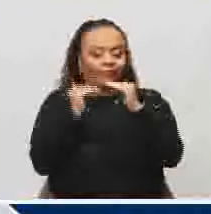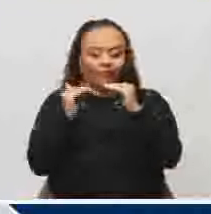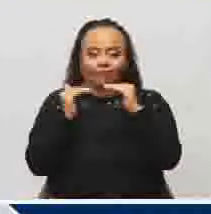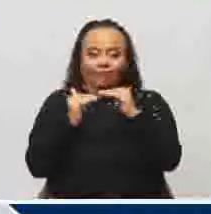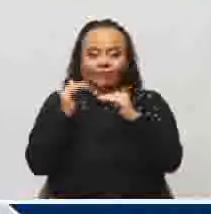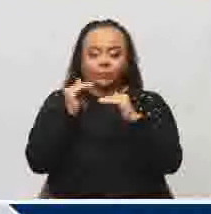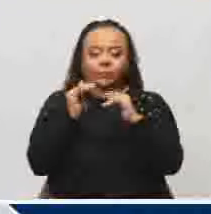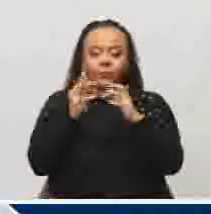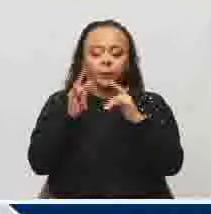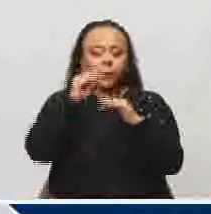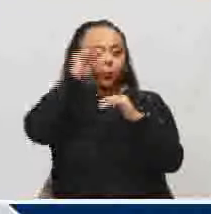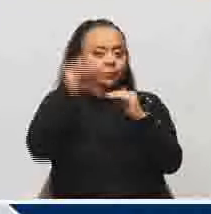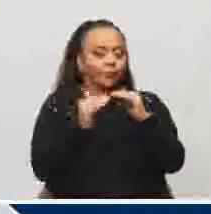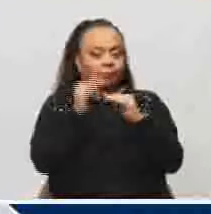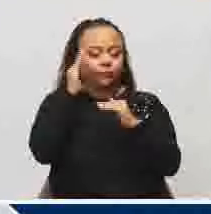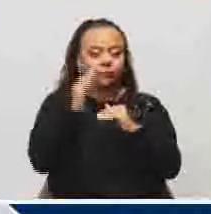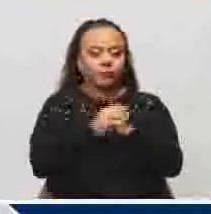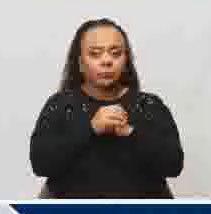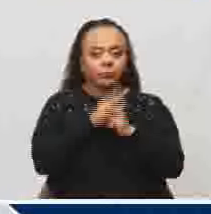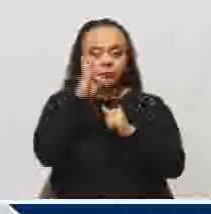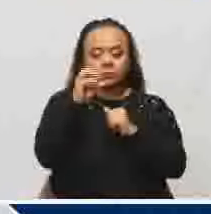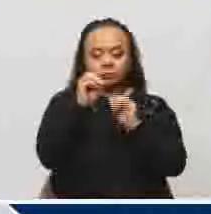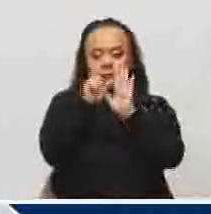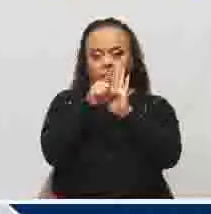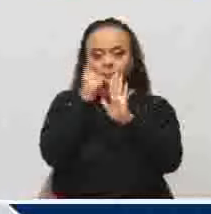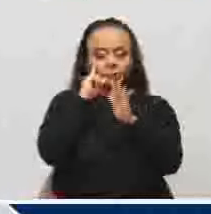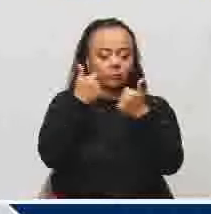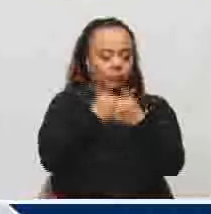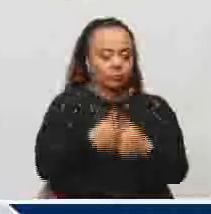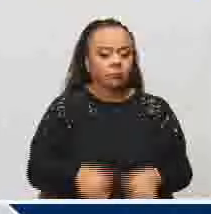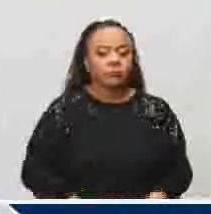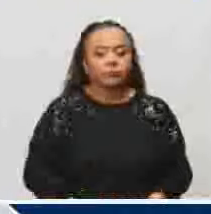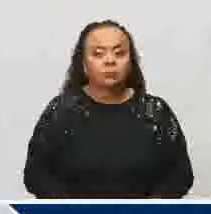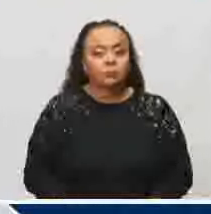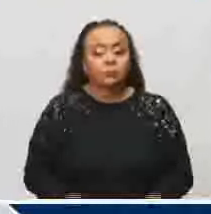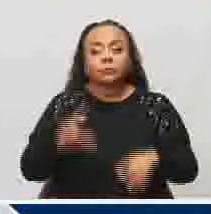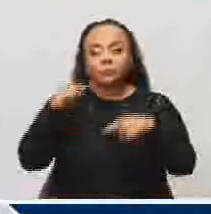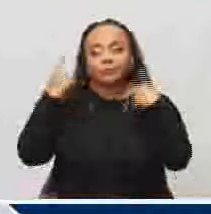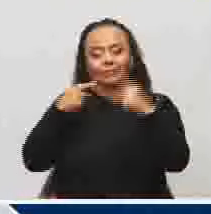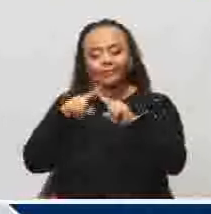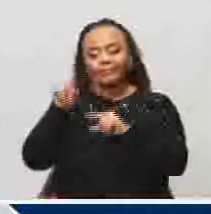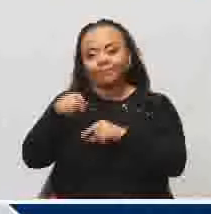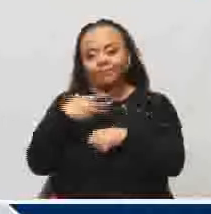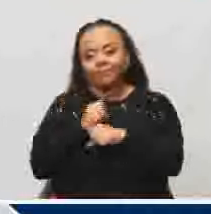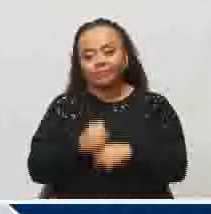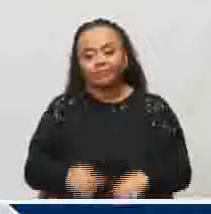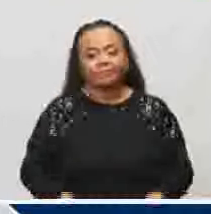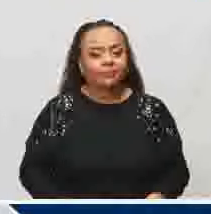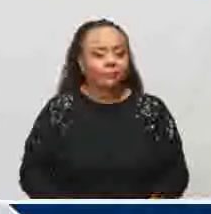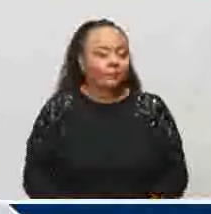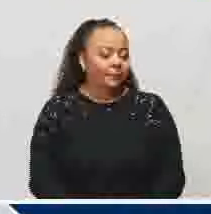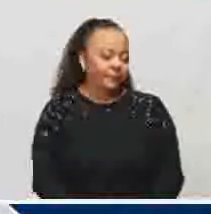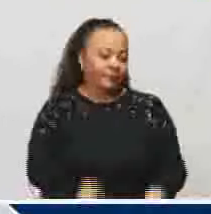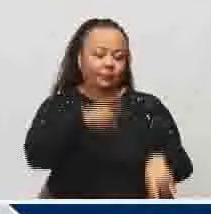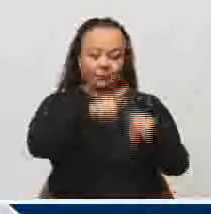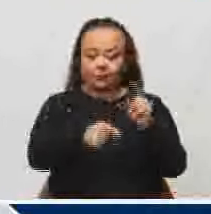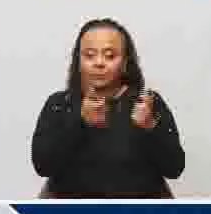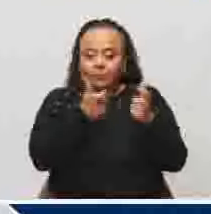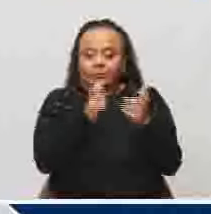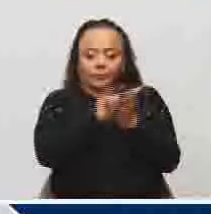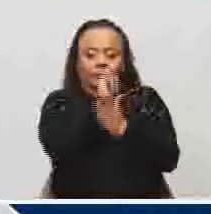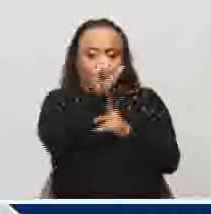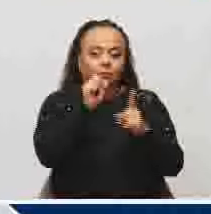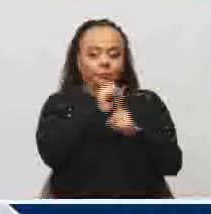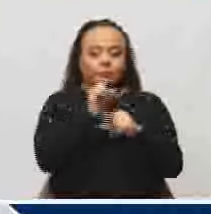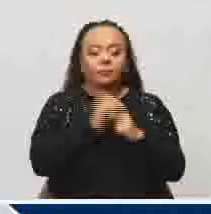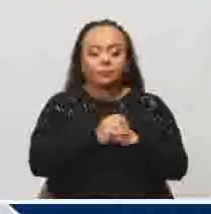minutos por partido que necesitaría sumar no es una locura pero lo tiene que hacer sí eh No se puede dar el lujo en estas condiciones